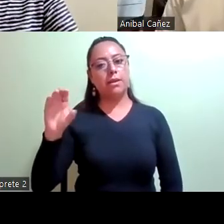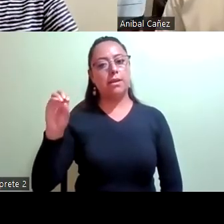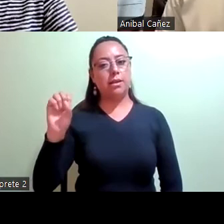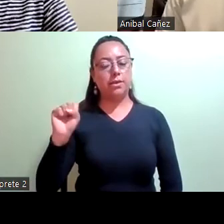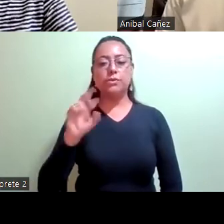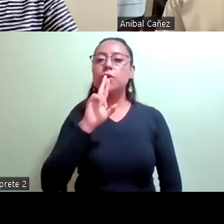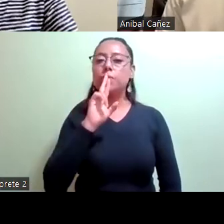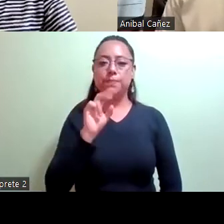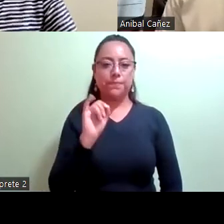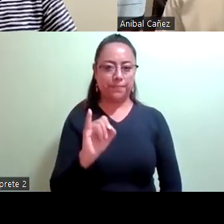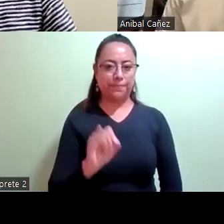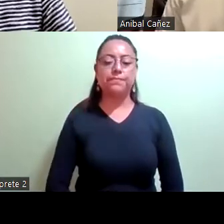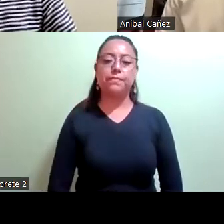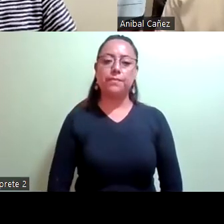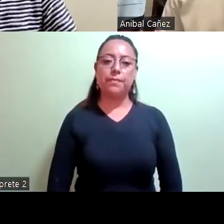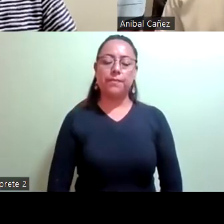a favor.